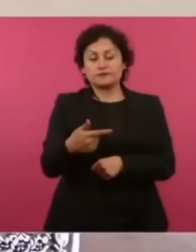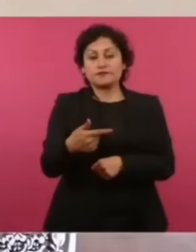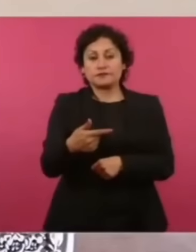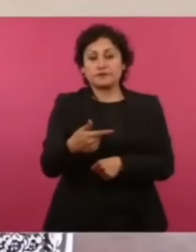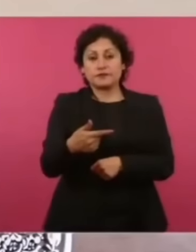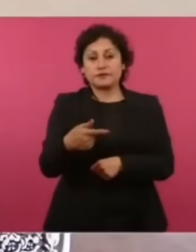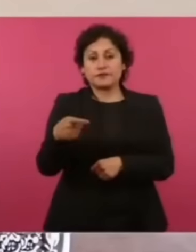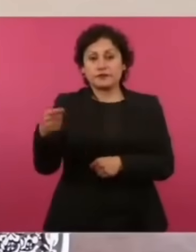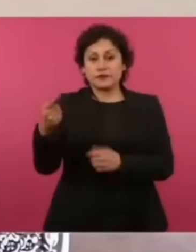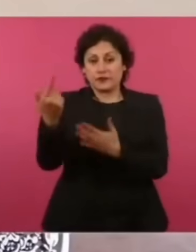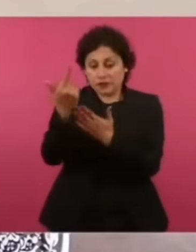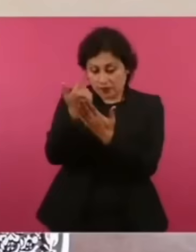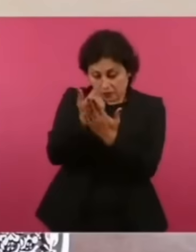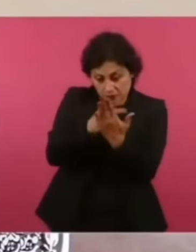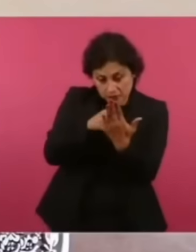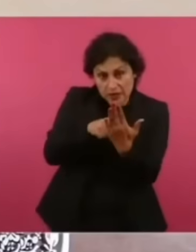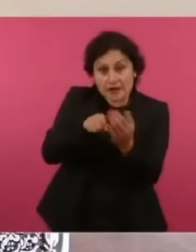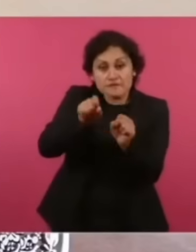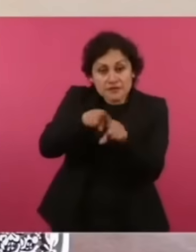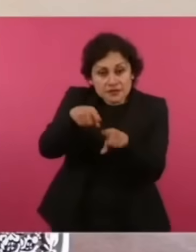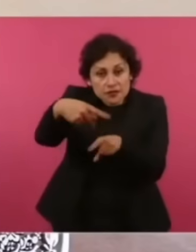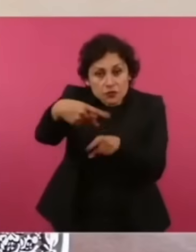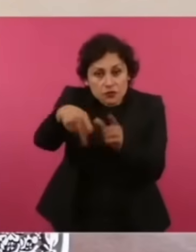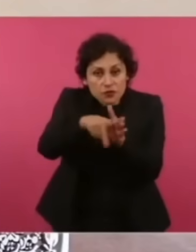en una de esas encuestas del Financiero,